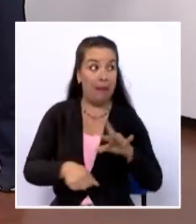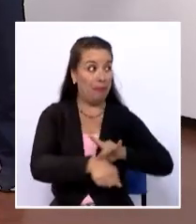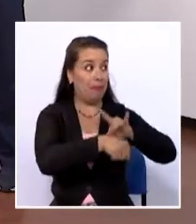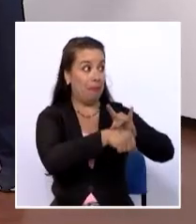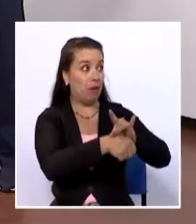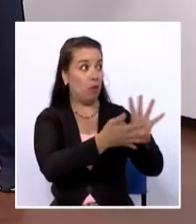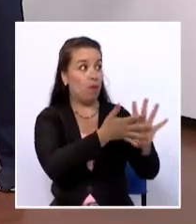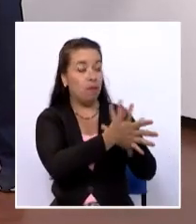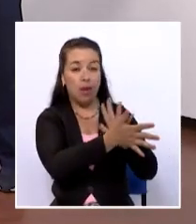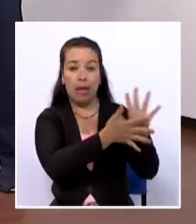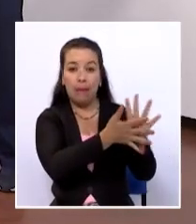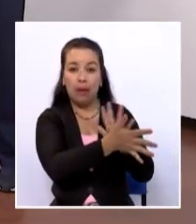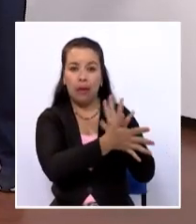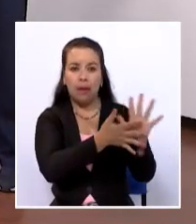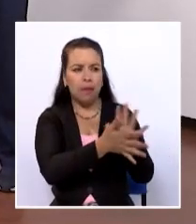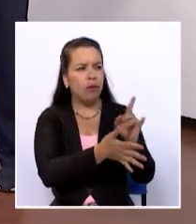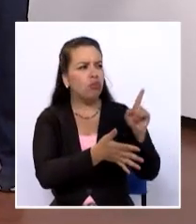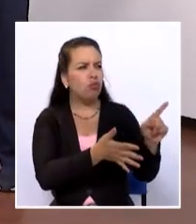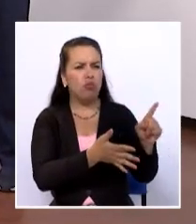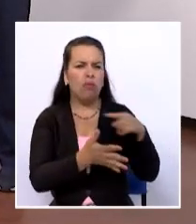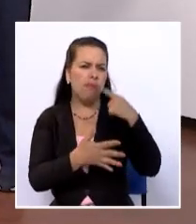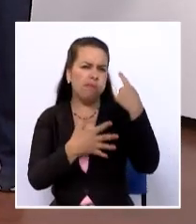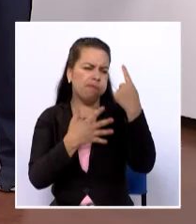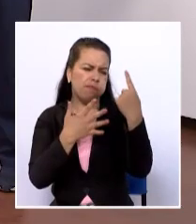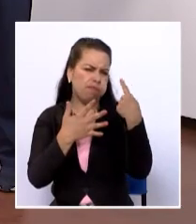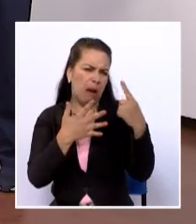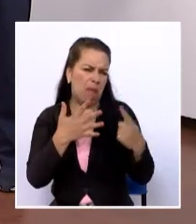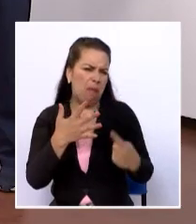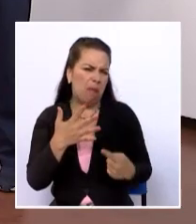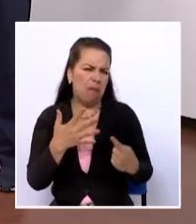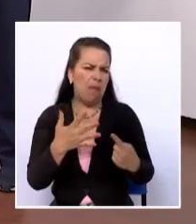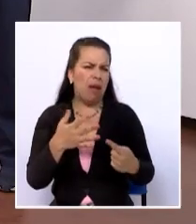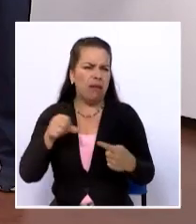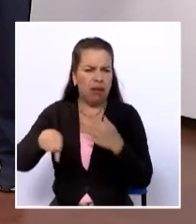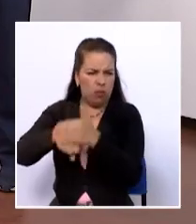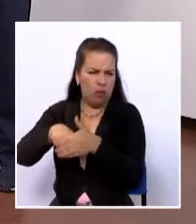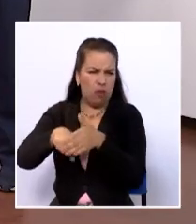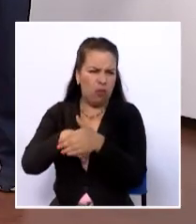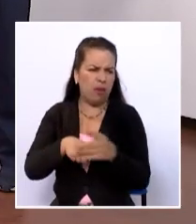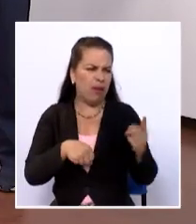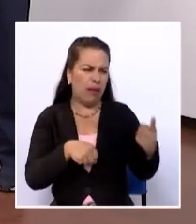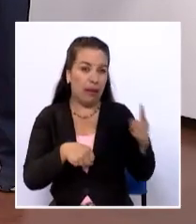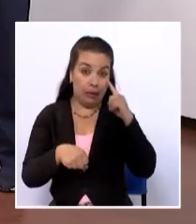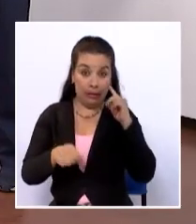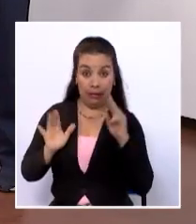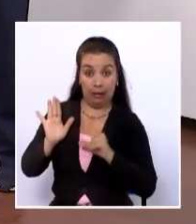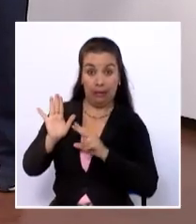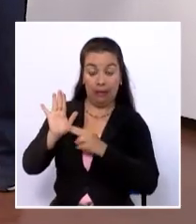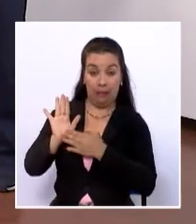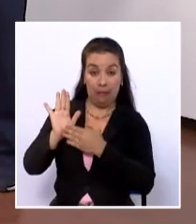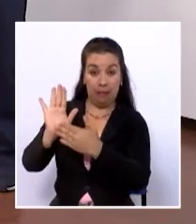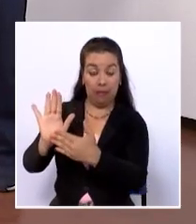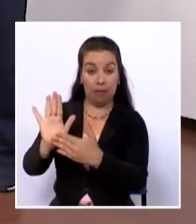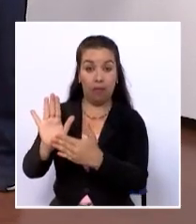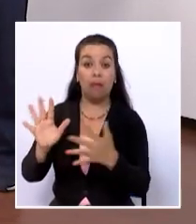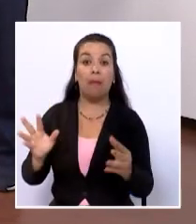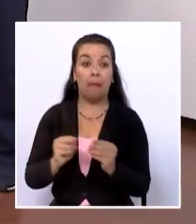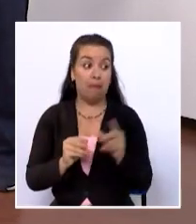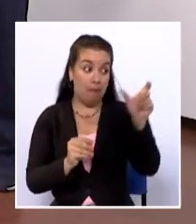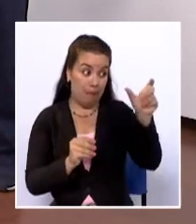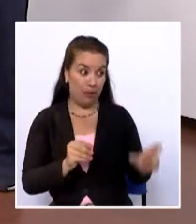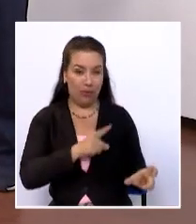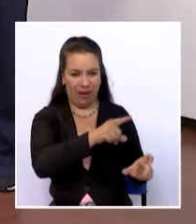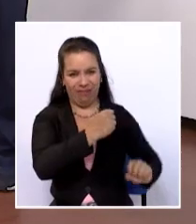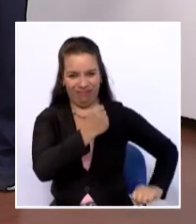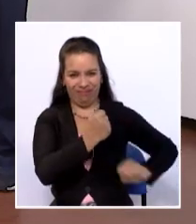un poco acerca de las generalidades de una rodilla lo que se ve más o menos vamos a ver aquí el ecógrafo y tenemos nuestro paciente que nos